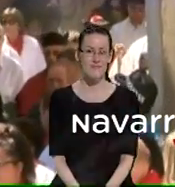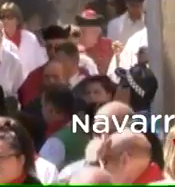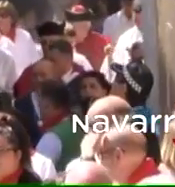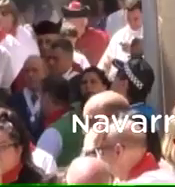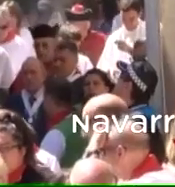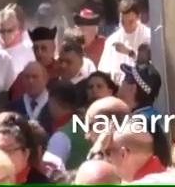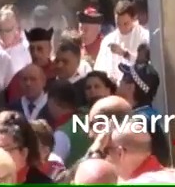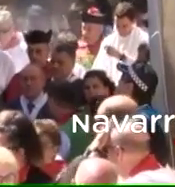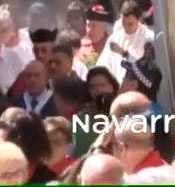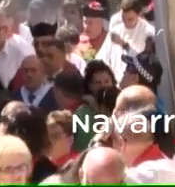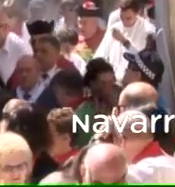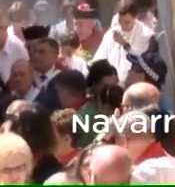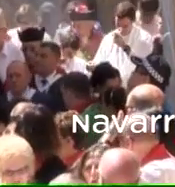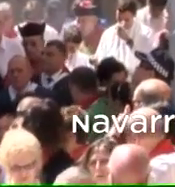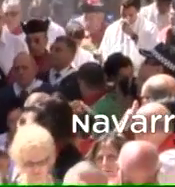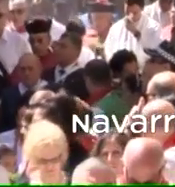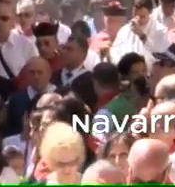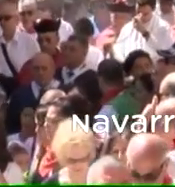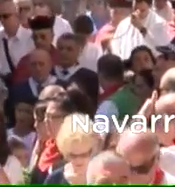En vuestro